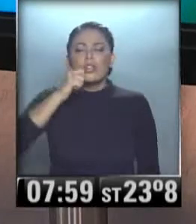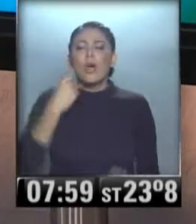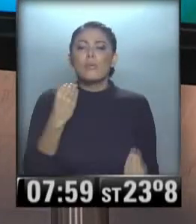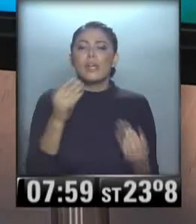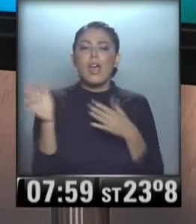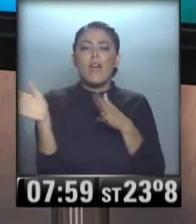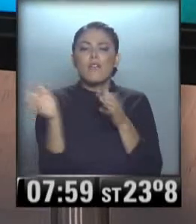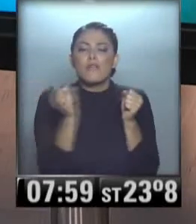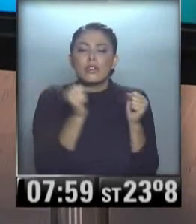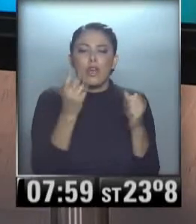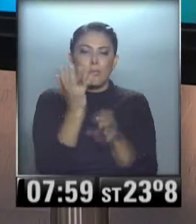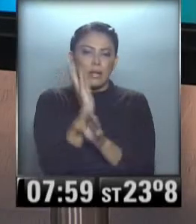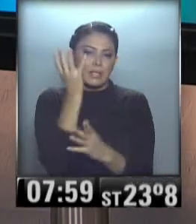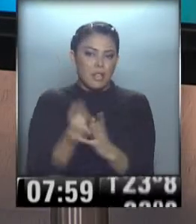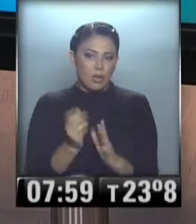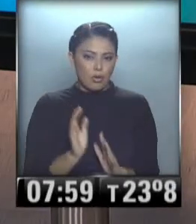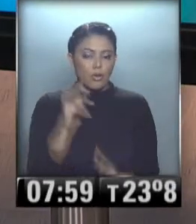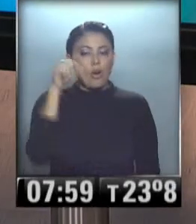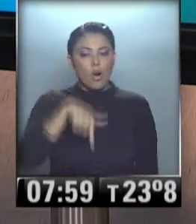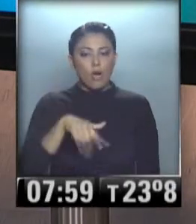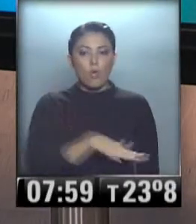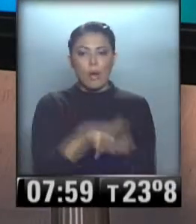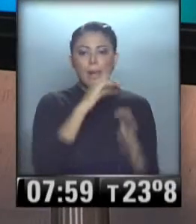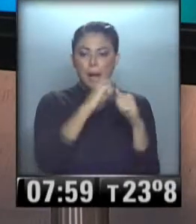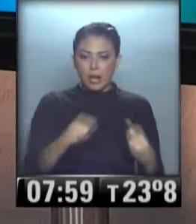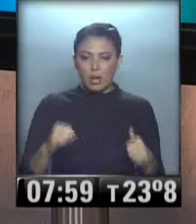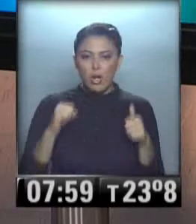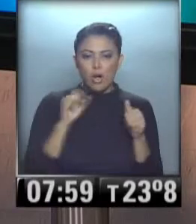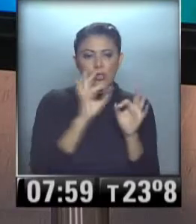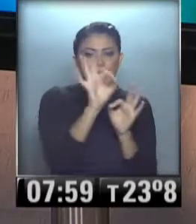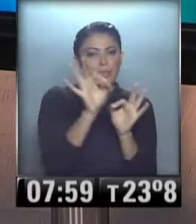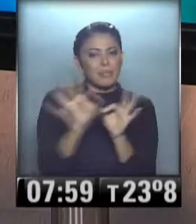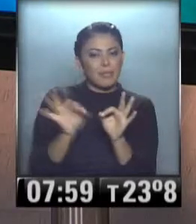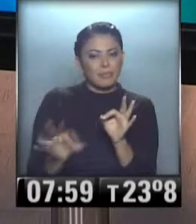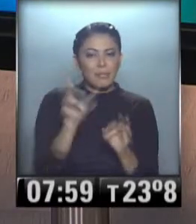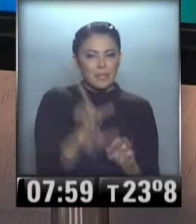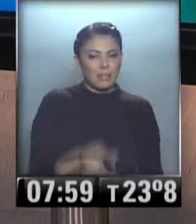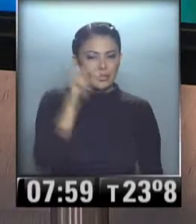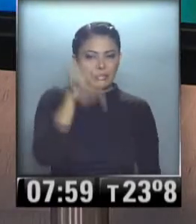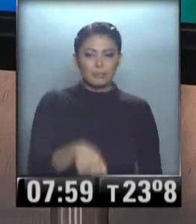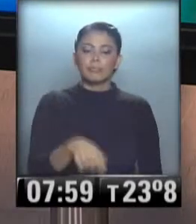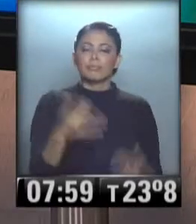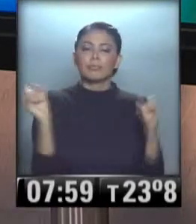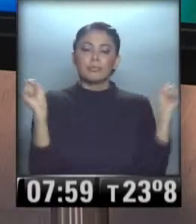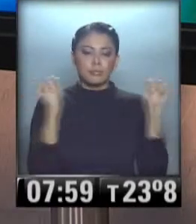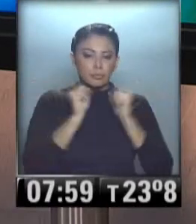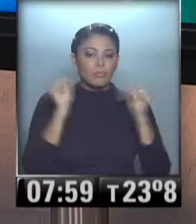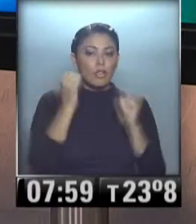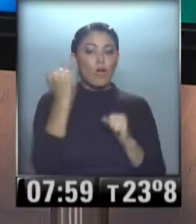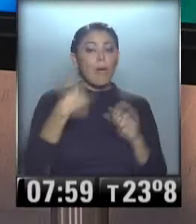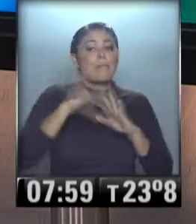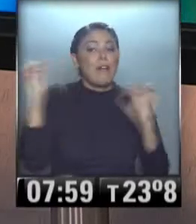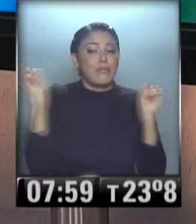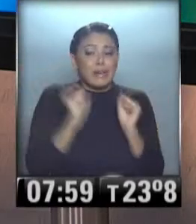seco. Para hoy, en la zona de Bariloche y todo allí en el oeste de la Patagonia, bastante fresquito, el jueves más frío